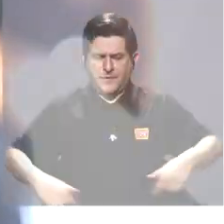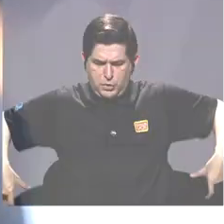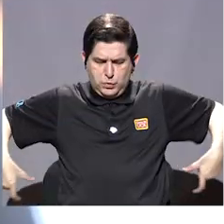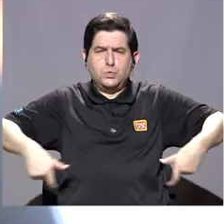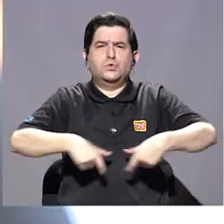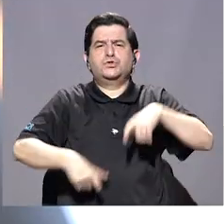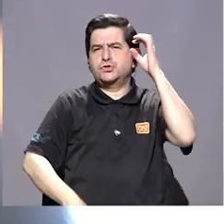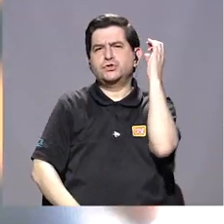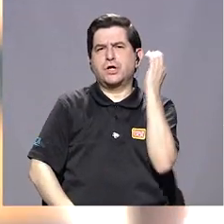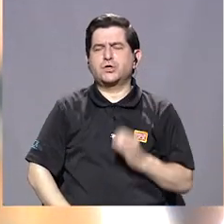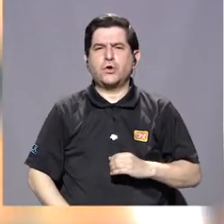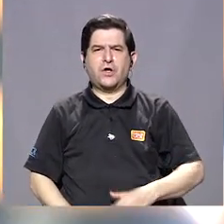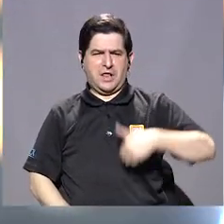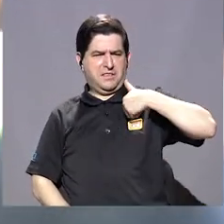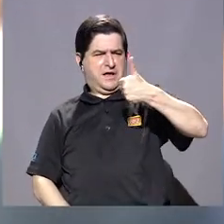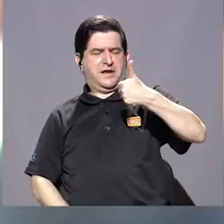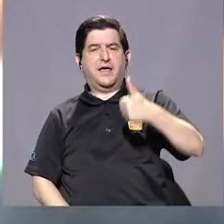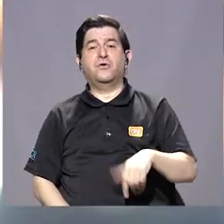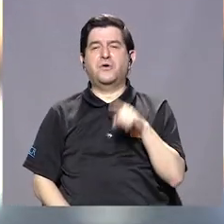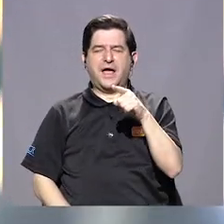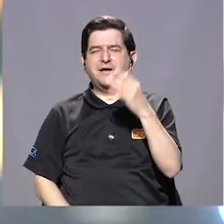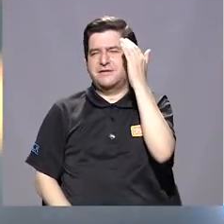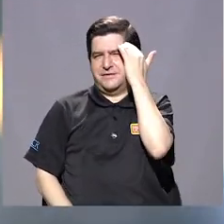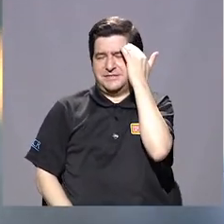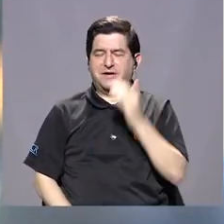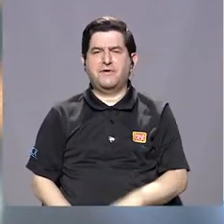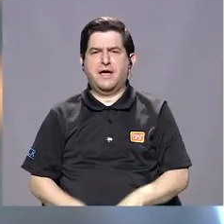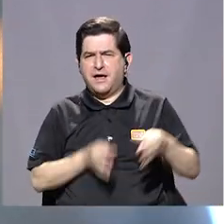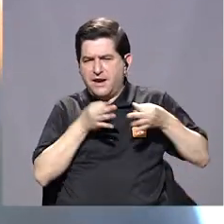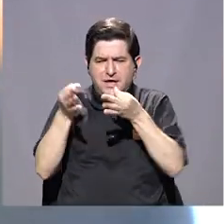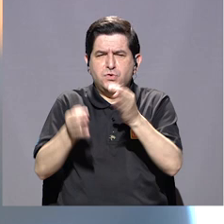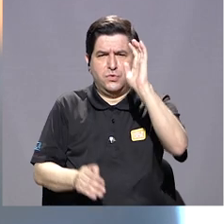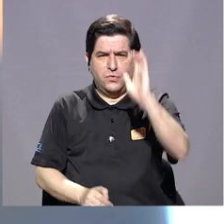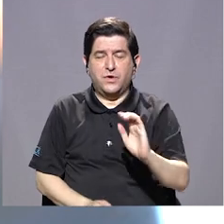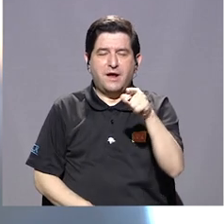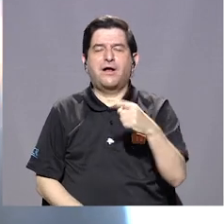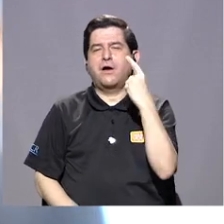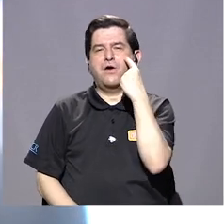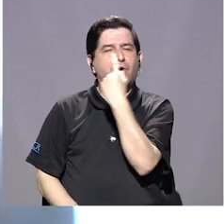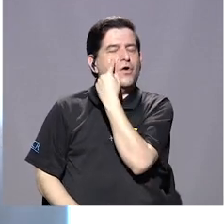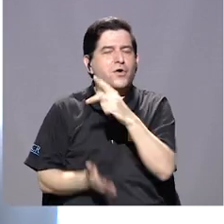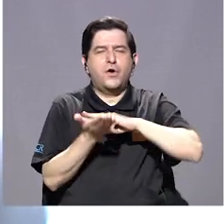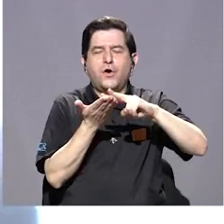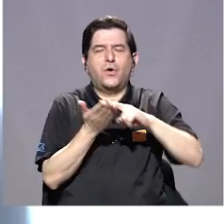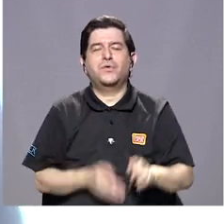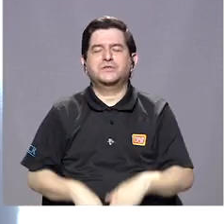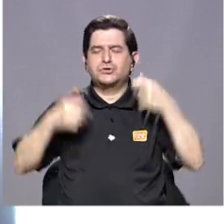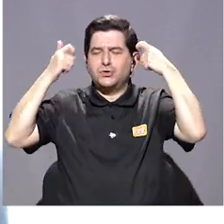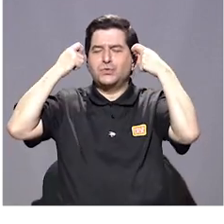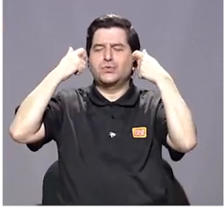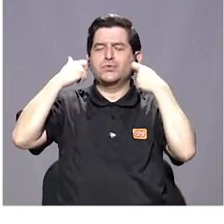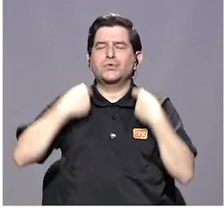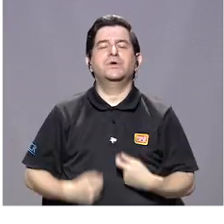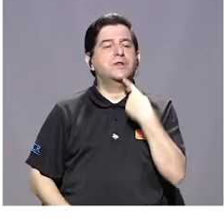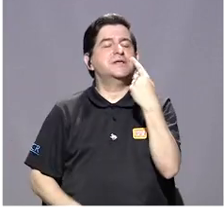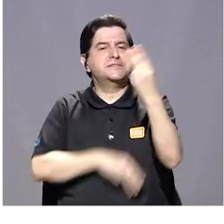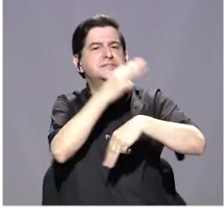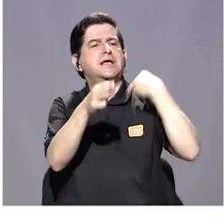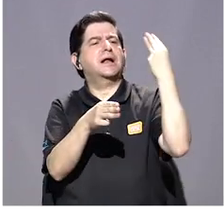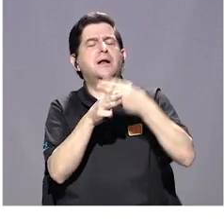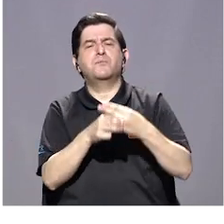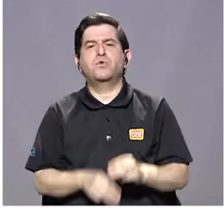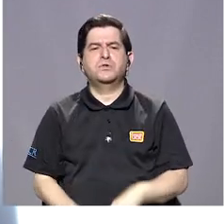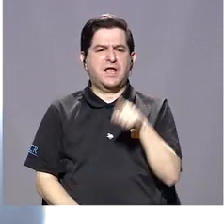Un cinturón dorado de campeona le presentía cuando en Turrialba, siendo niña, con esos ojos verdes y esas largas trenzas, le dijera al mundo